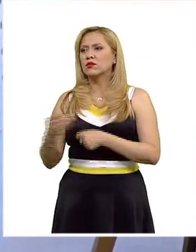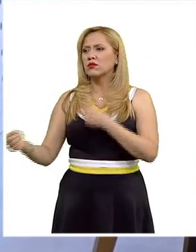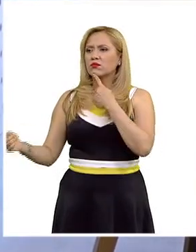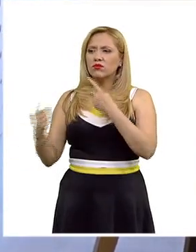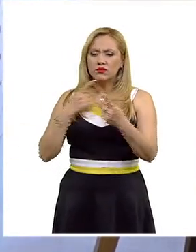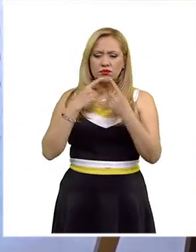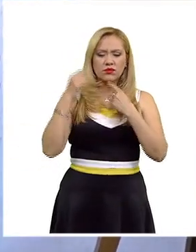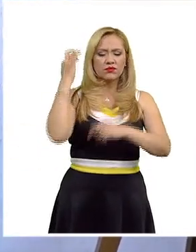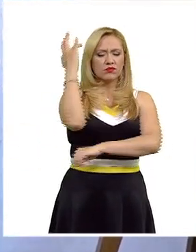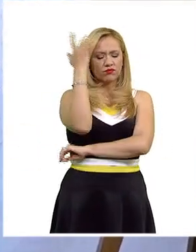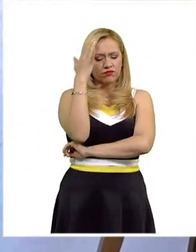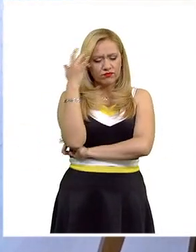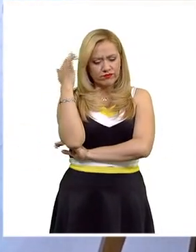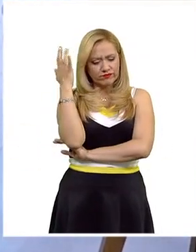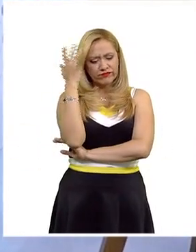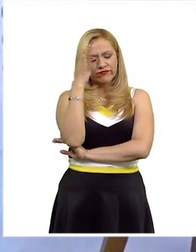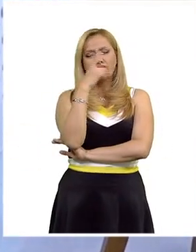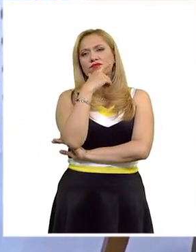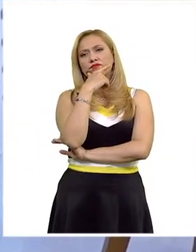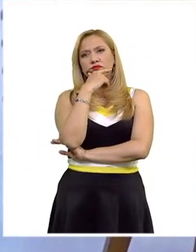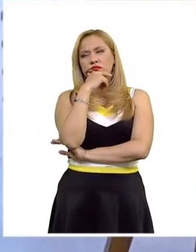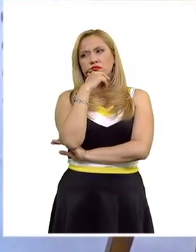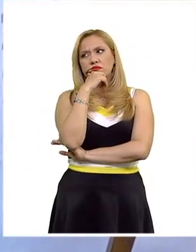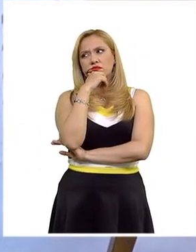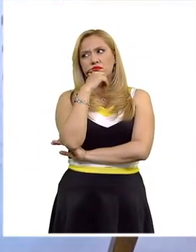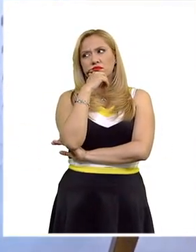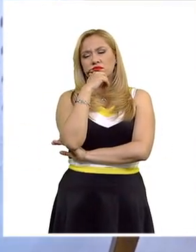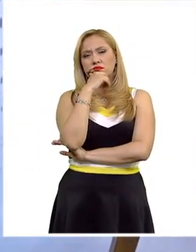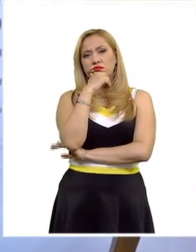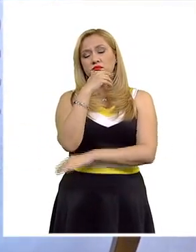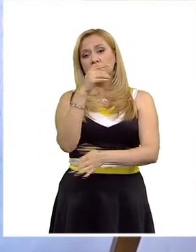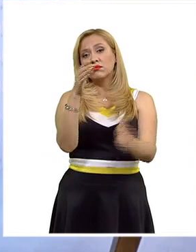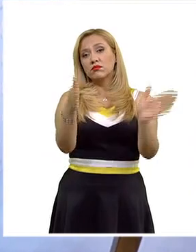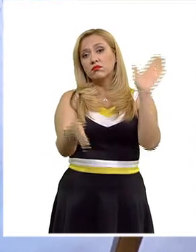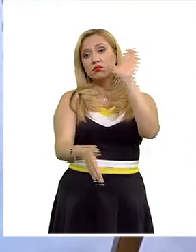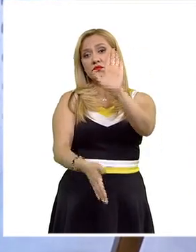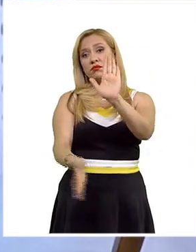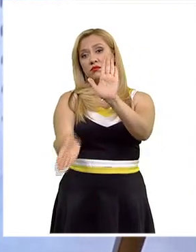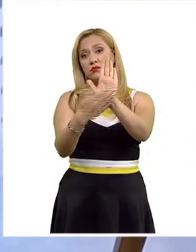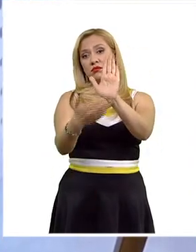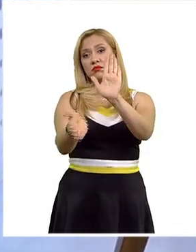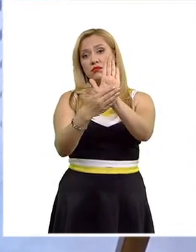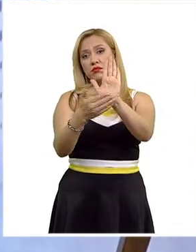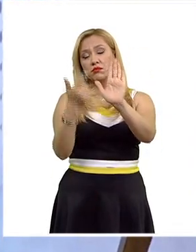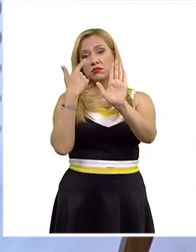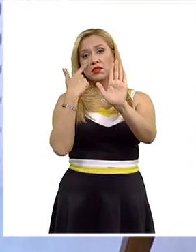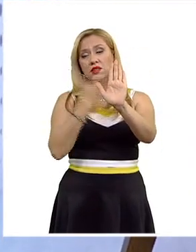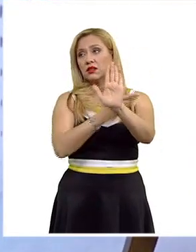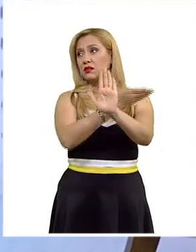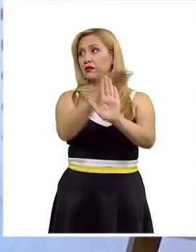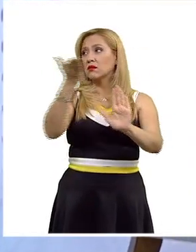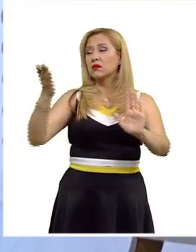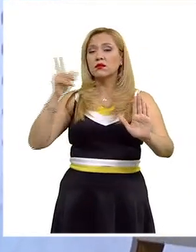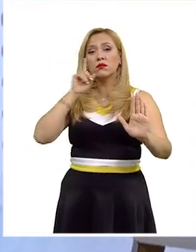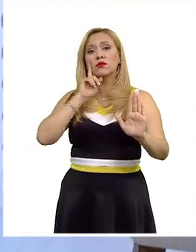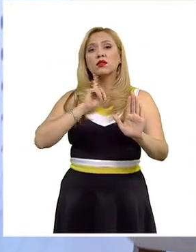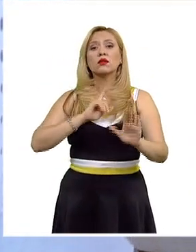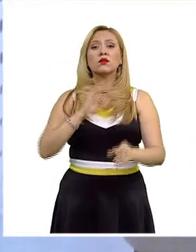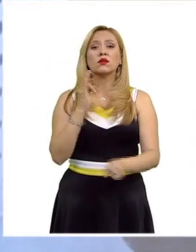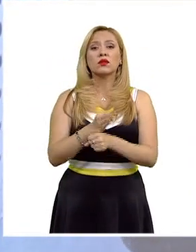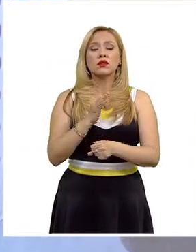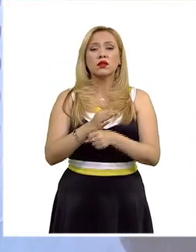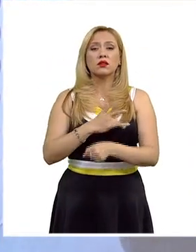momento, reflexionar y poner en tela de juicio todo lo que nos está colocando a las mujeres en una situación